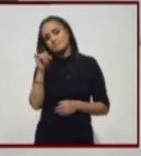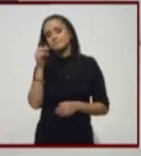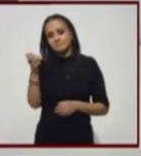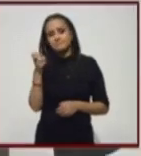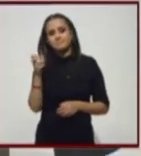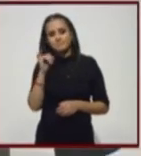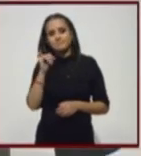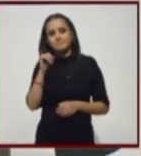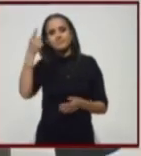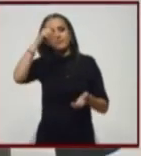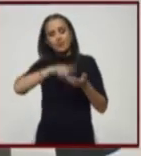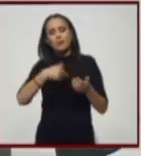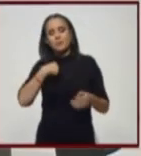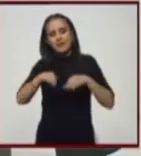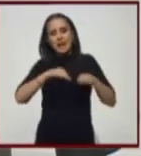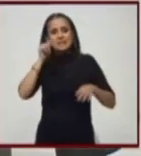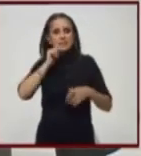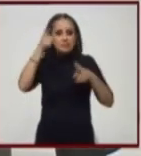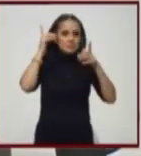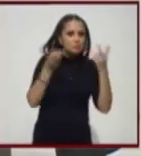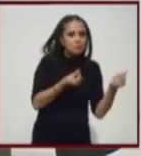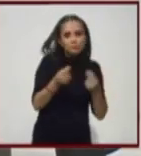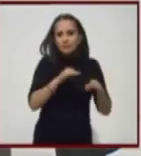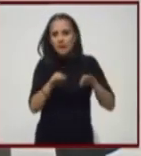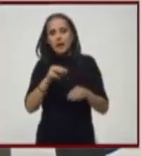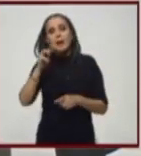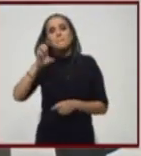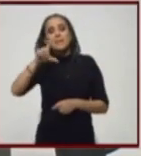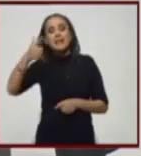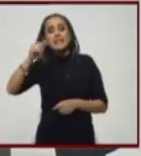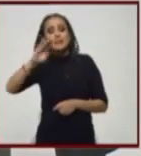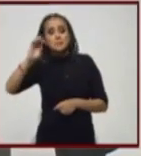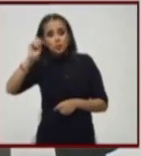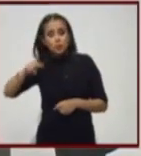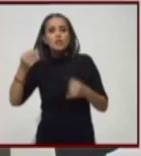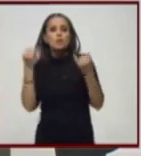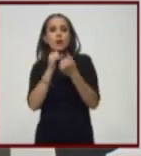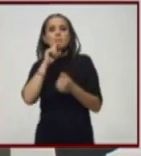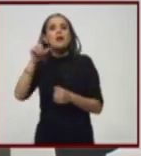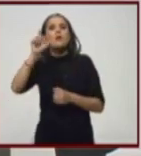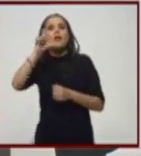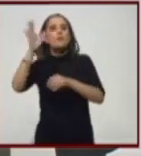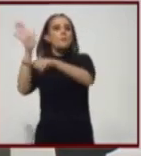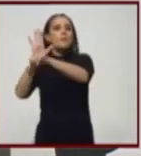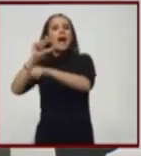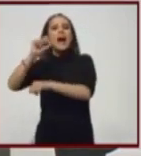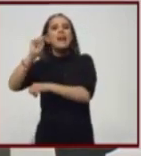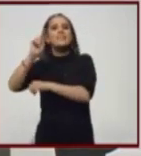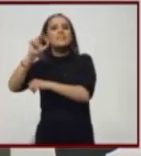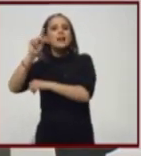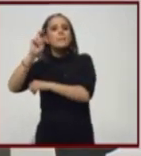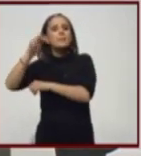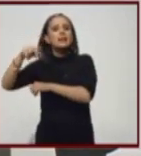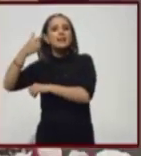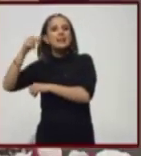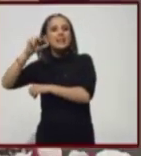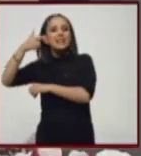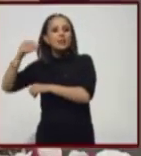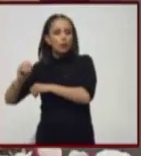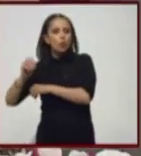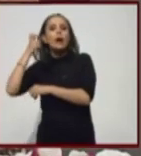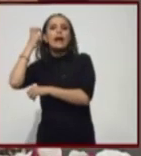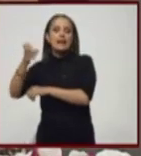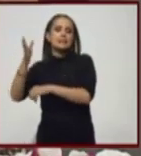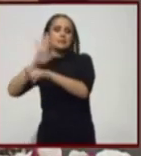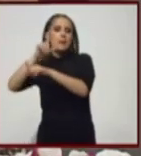no es perfecto es mi trabajo lo soy mel gibson también lo es con ayuda de los atrapen al gringo sino este es antonov en veracruz eso